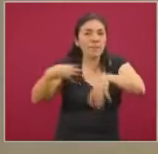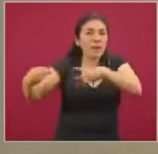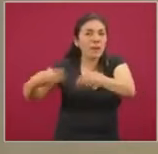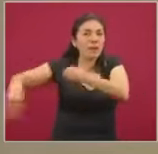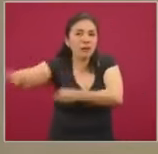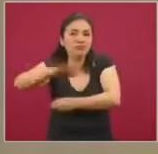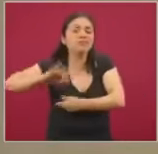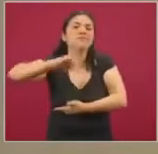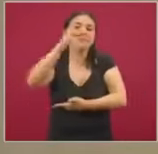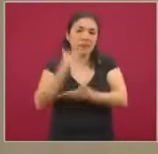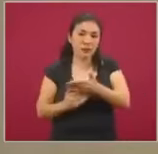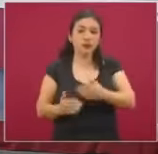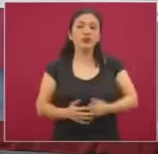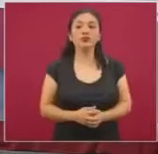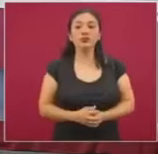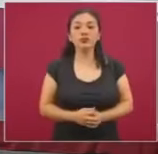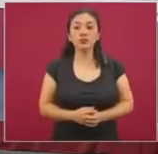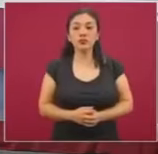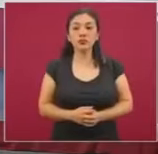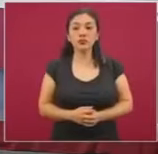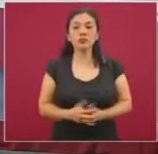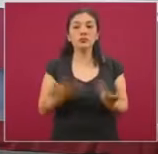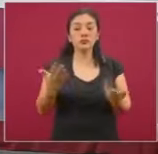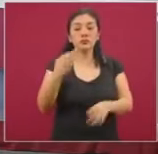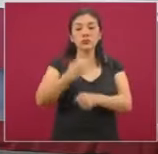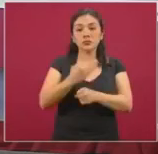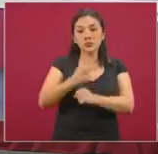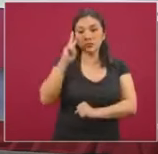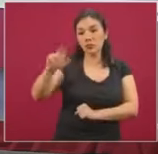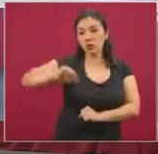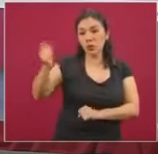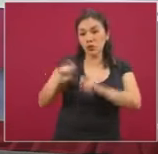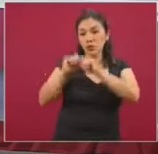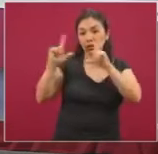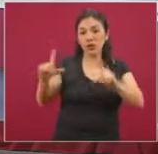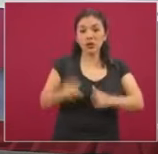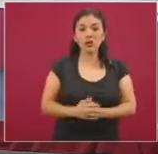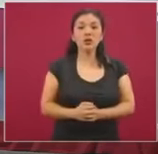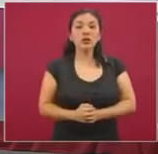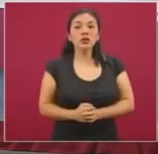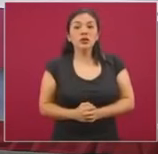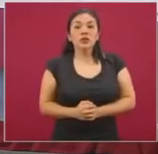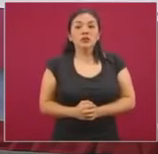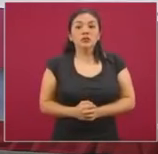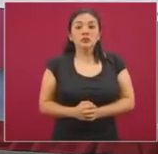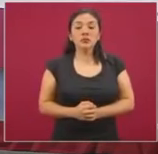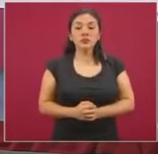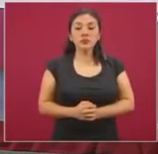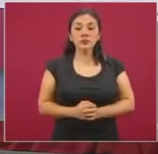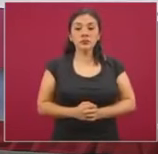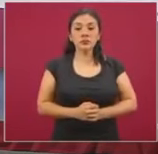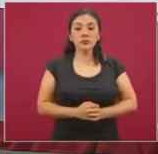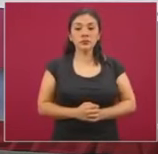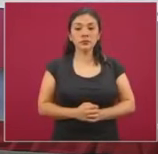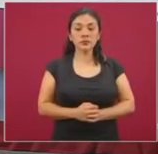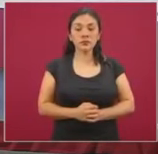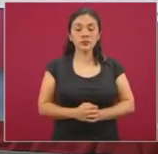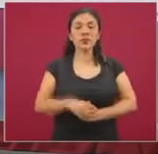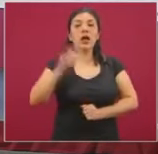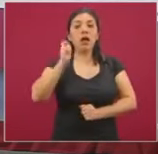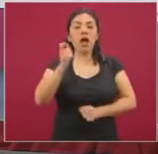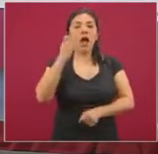de esta enfermedad. Entonces, vamos a ver la siguiente diapositiva, que sería la actualización del